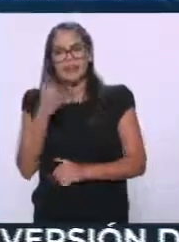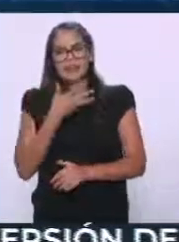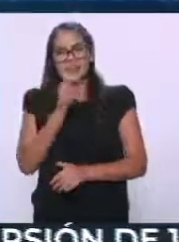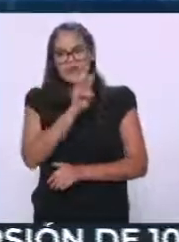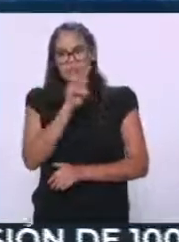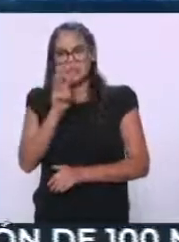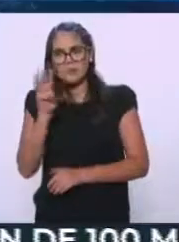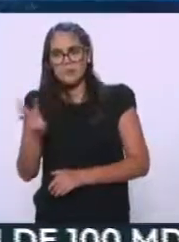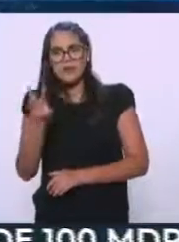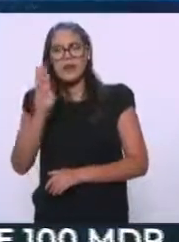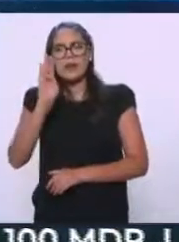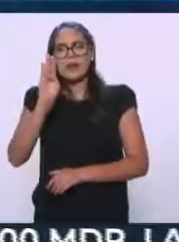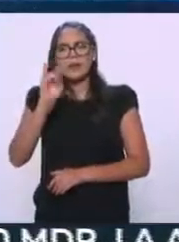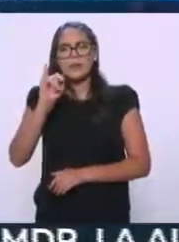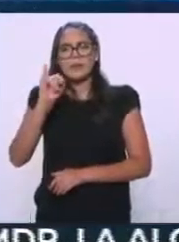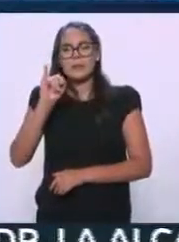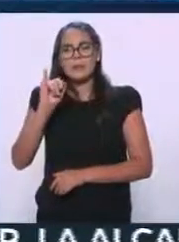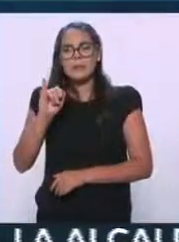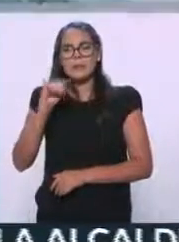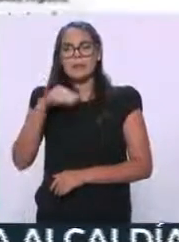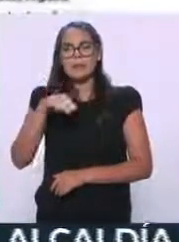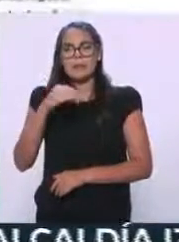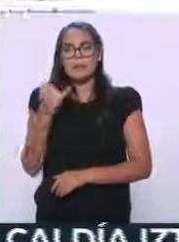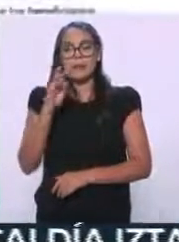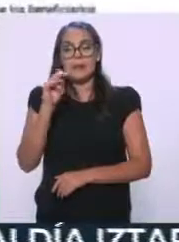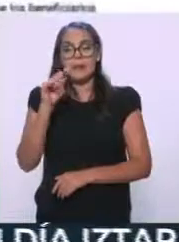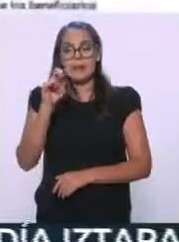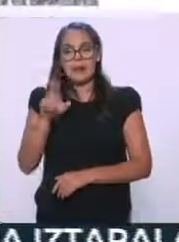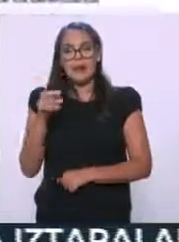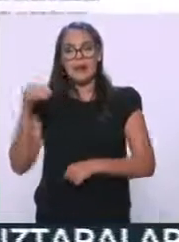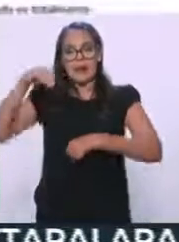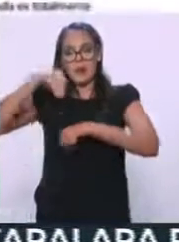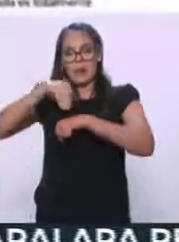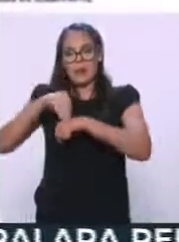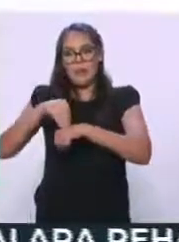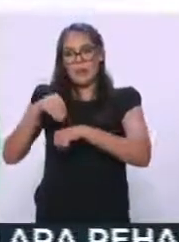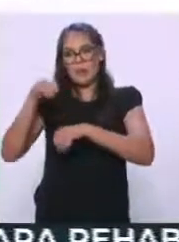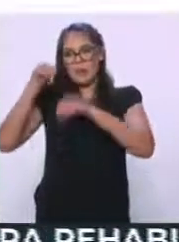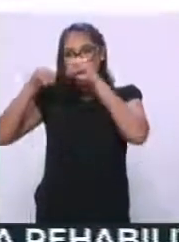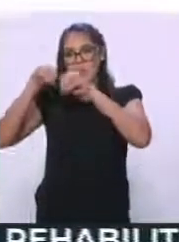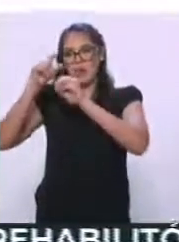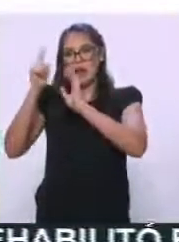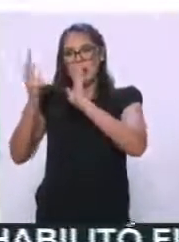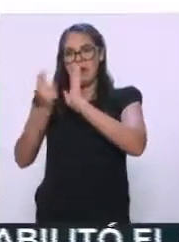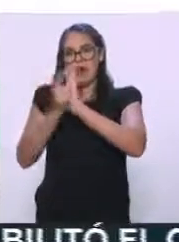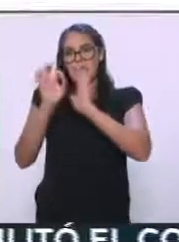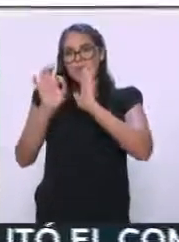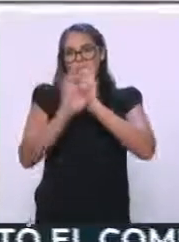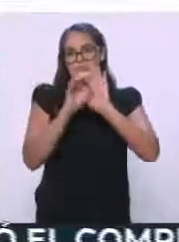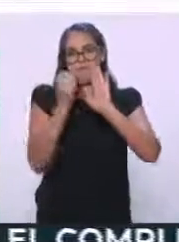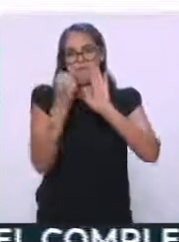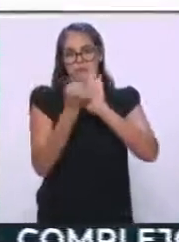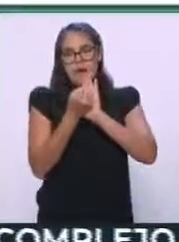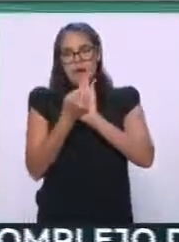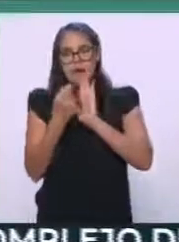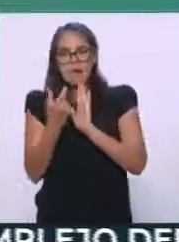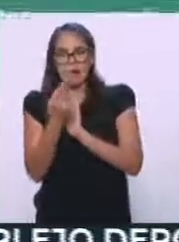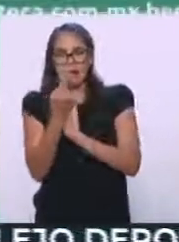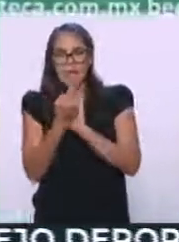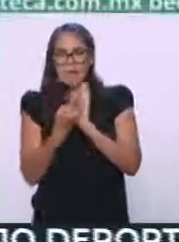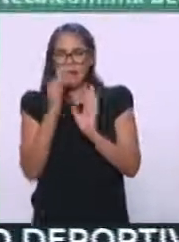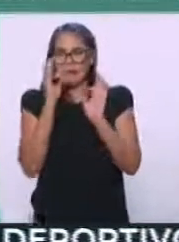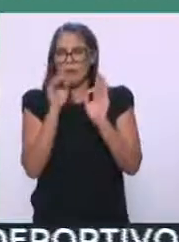llama bienestarazteca.com, le pusieron logotipos parecidos a los del gobierno federal y entonces le ayudaban a los beneficiarios